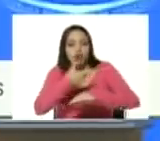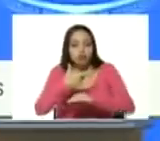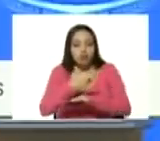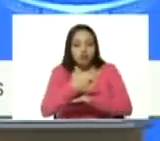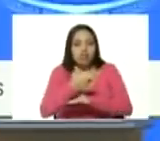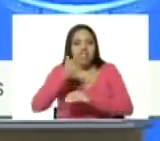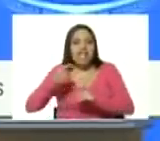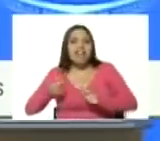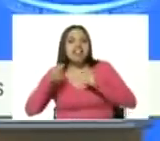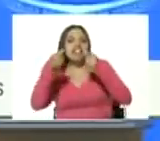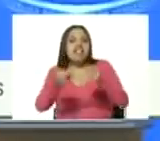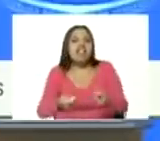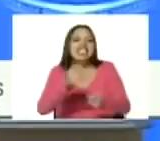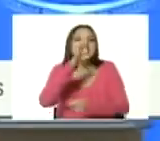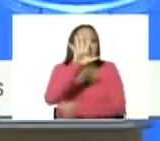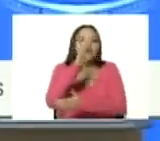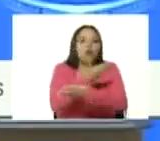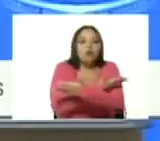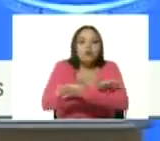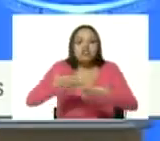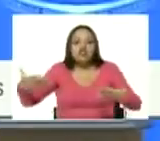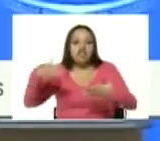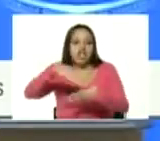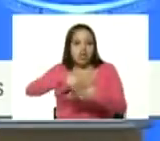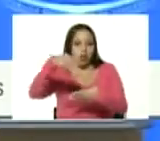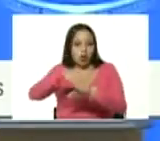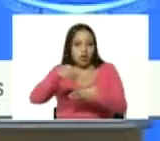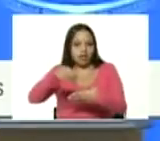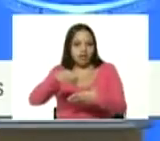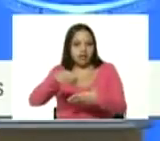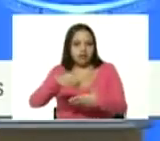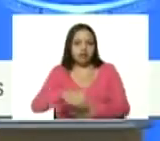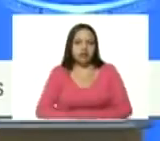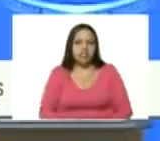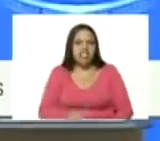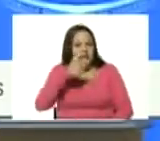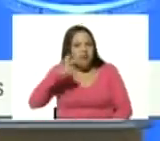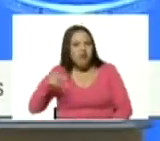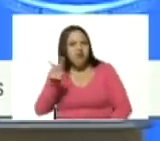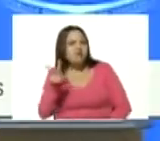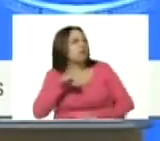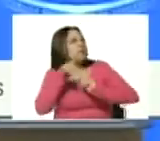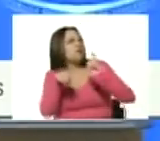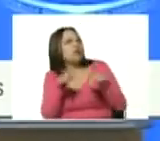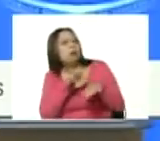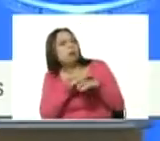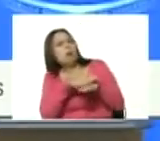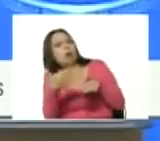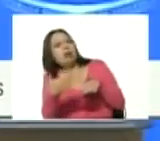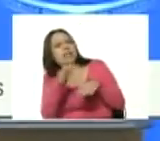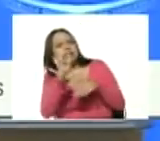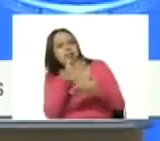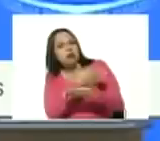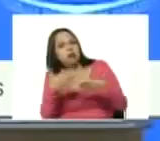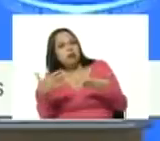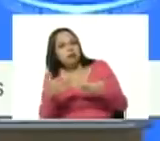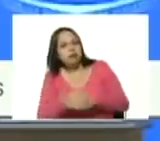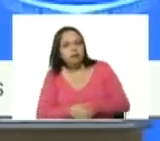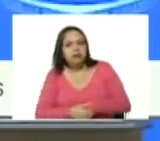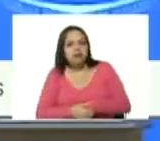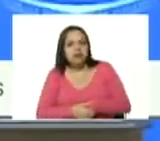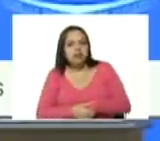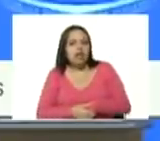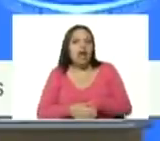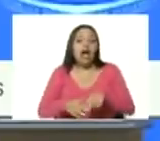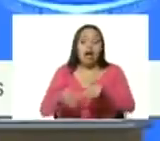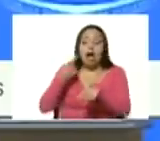entregando 5 millones de dólares. El pueblo de Venezuela puede preguntarse, ¿para qué? Para algo que ellos llaman comunicaciones, es decir,